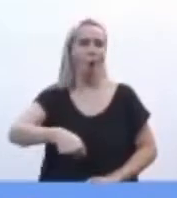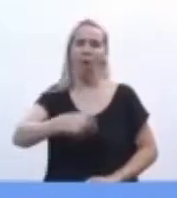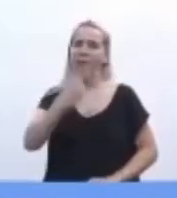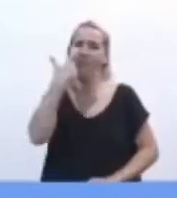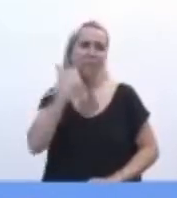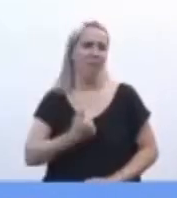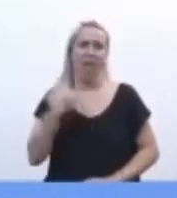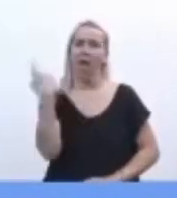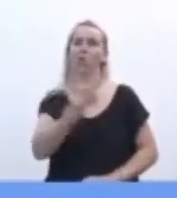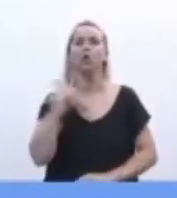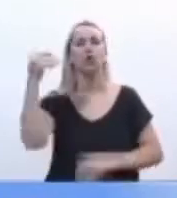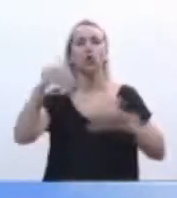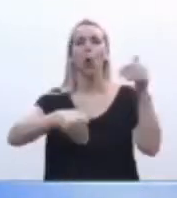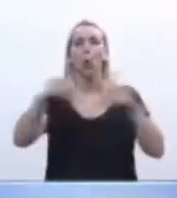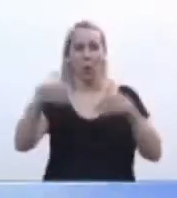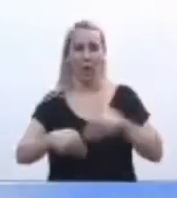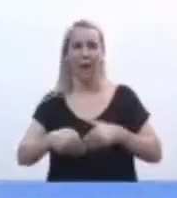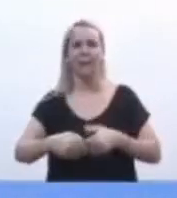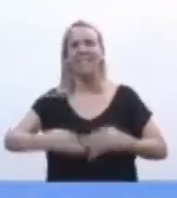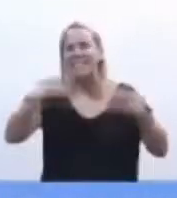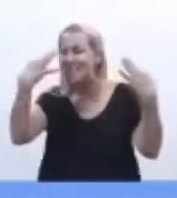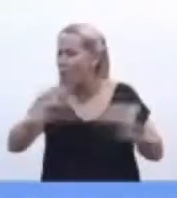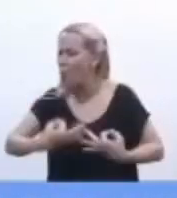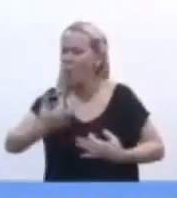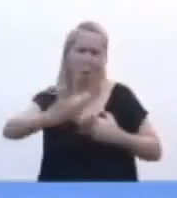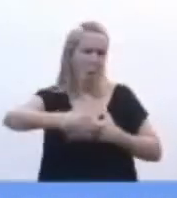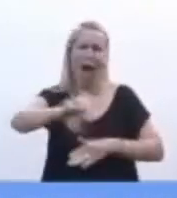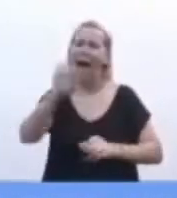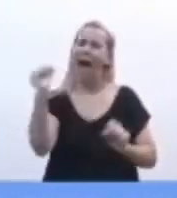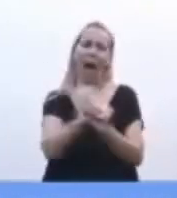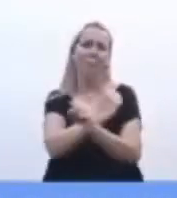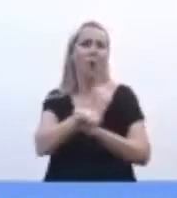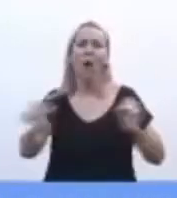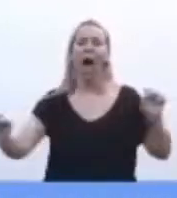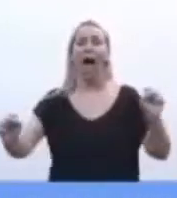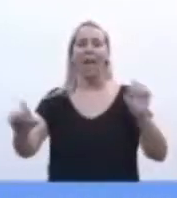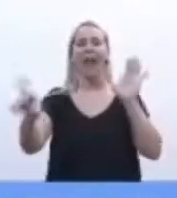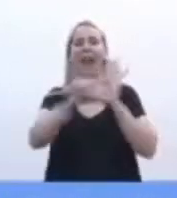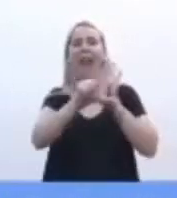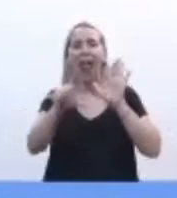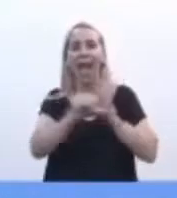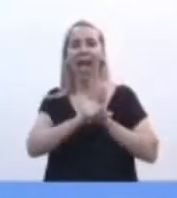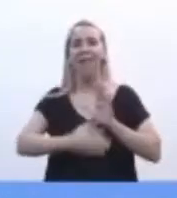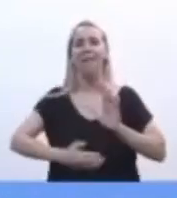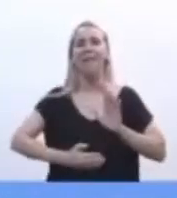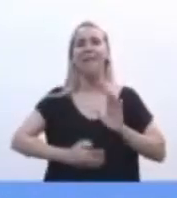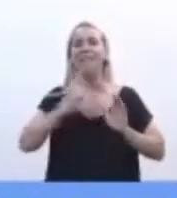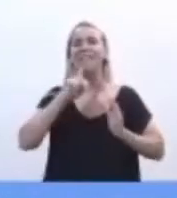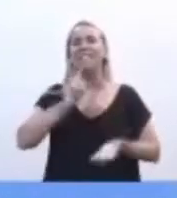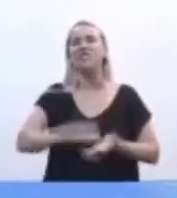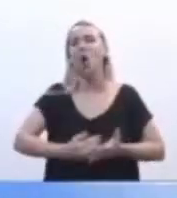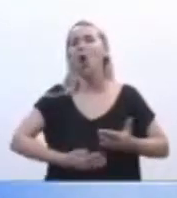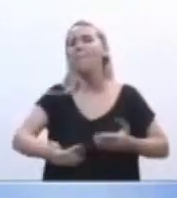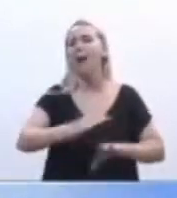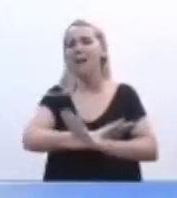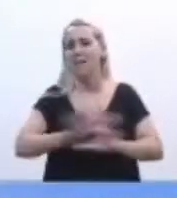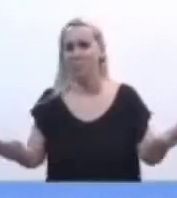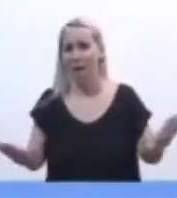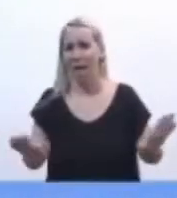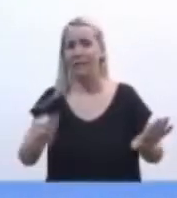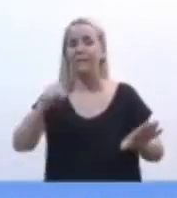que vamos a votar y seguramente aprobar la ley de interrupción voluntaria del embarazo una de las deudas